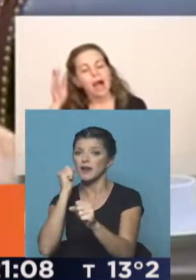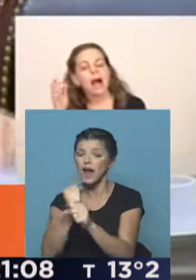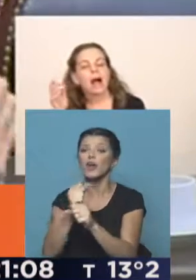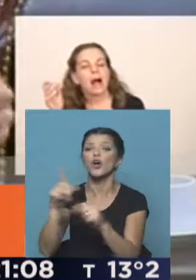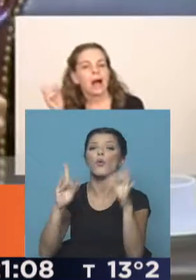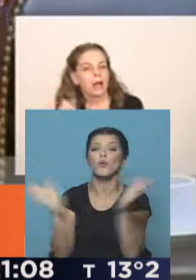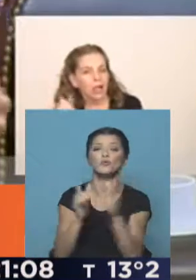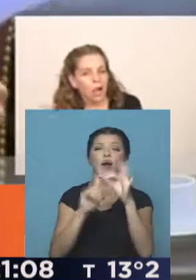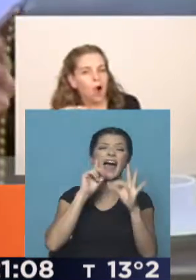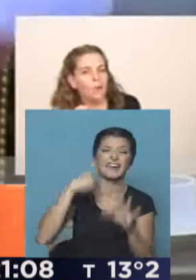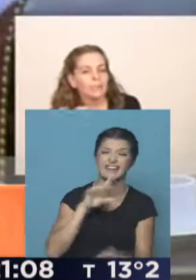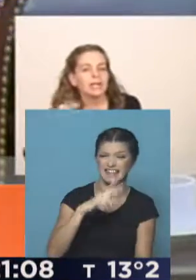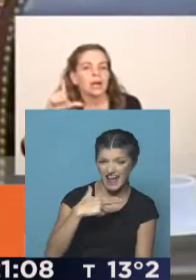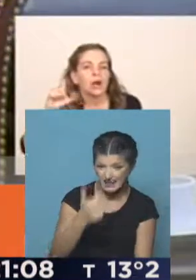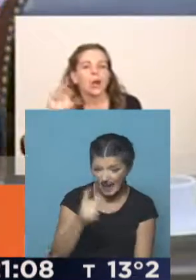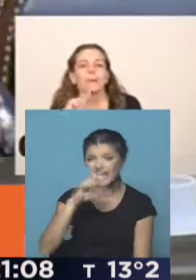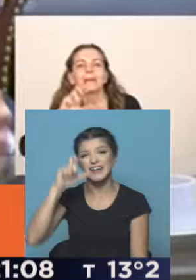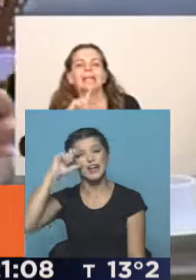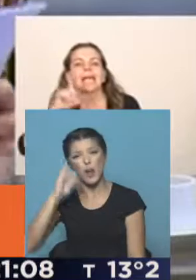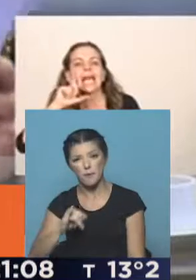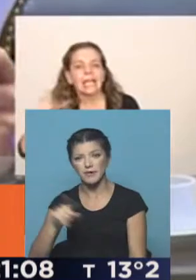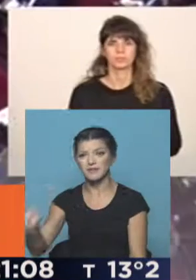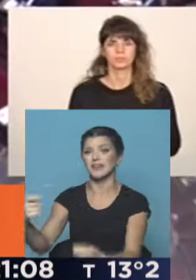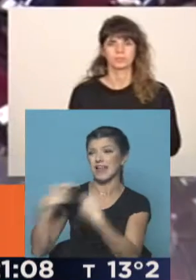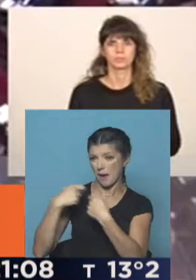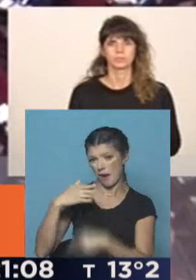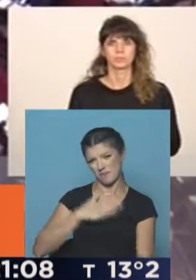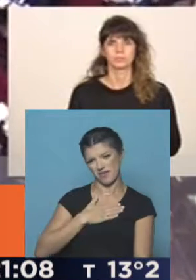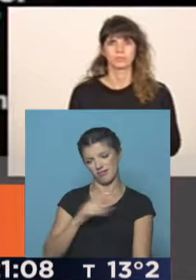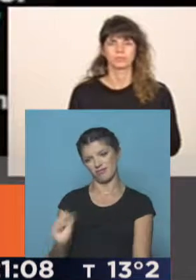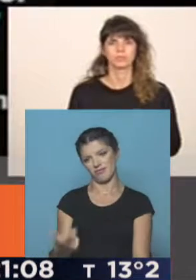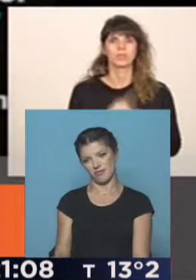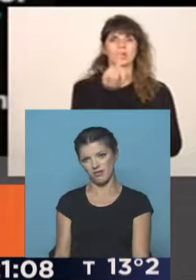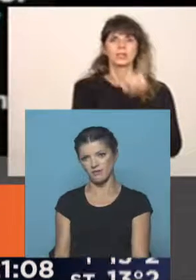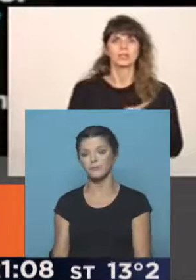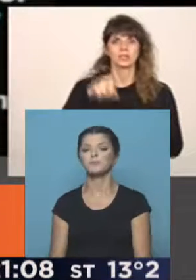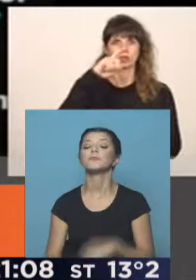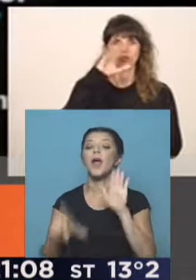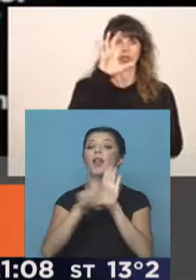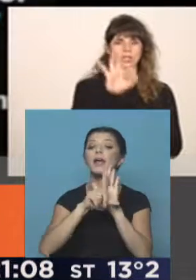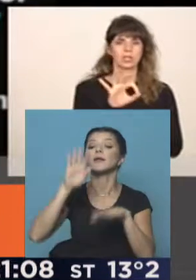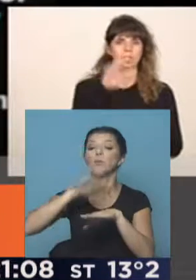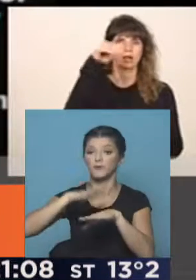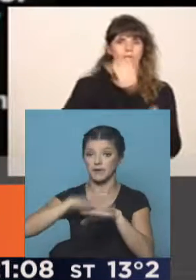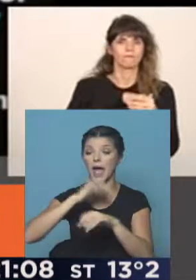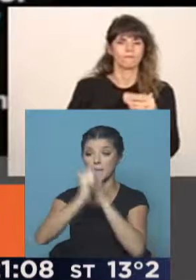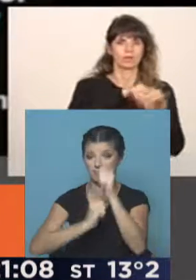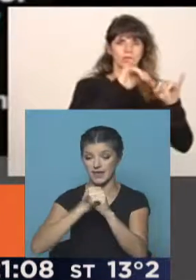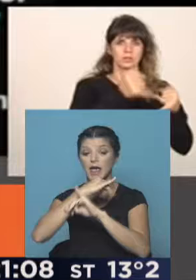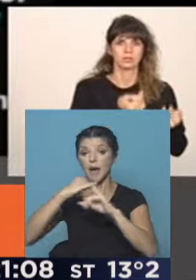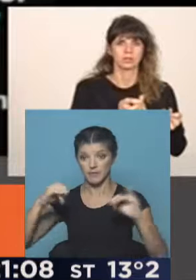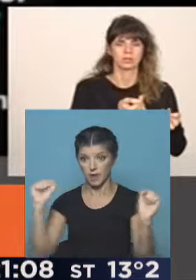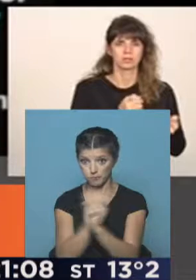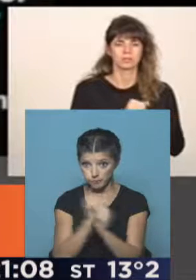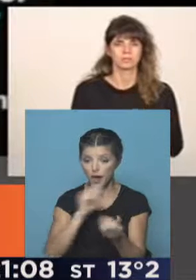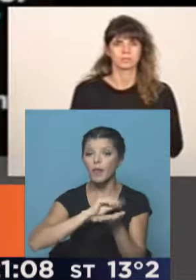ahora. Lo único que me falta que me corra con la corrupción Sánchez. La ley de responsabilidad empresaria, que obtuvo media sanción en la Cámara de